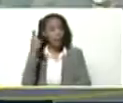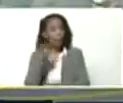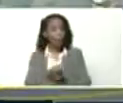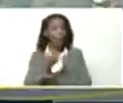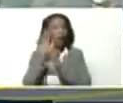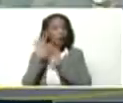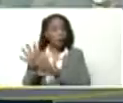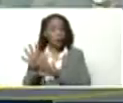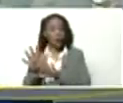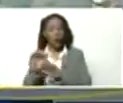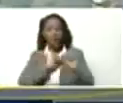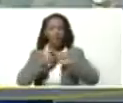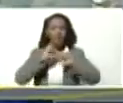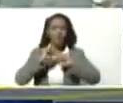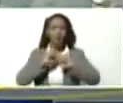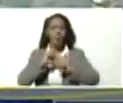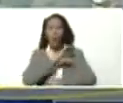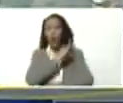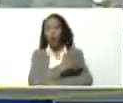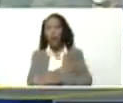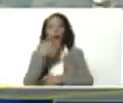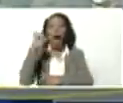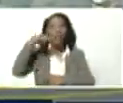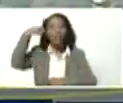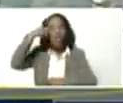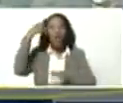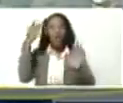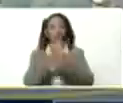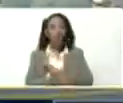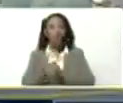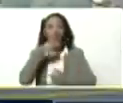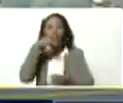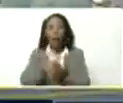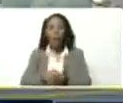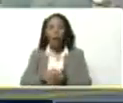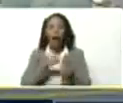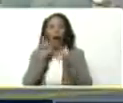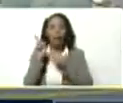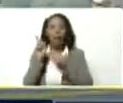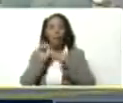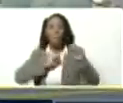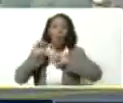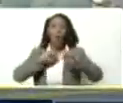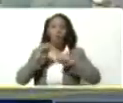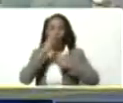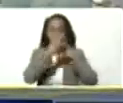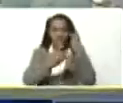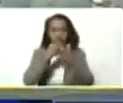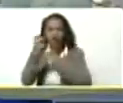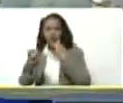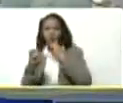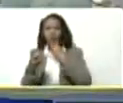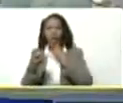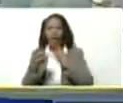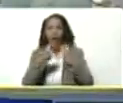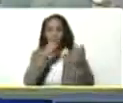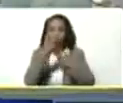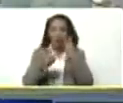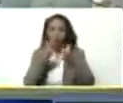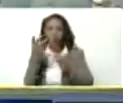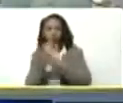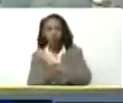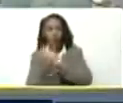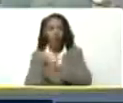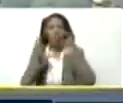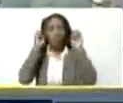Un motor poderoso. Tenemos un video que se llama precisamente Motor Turismo. El turismo